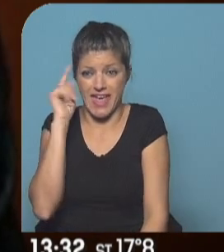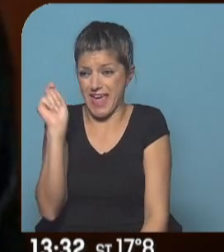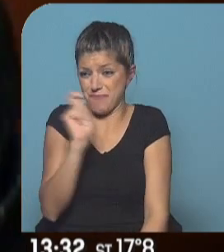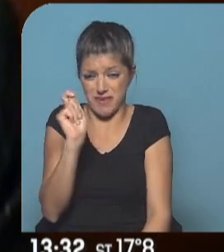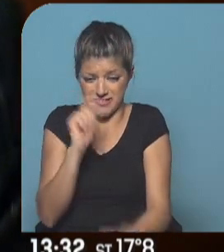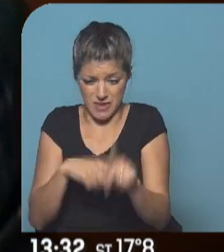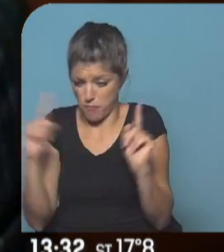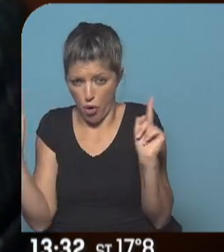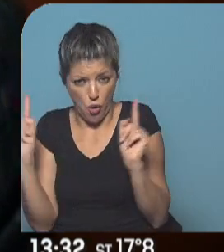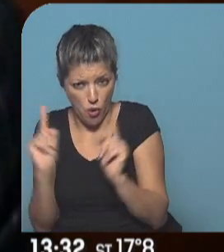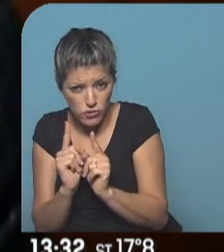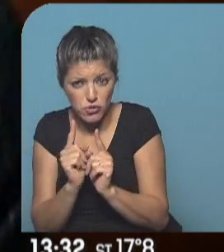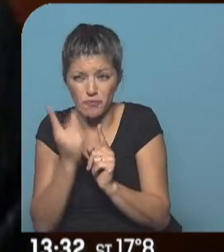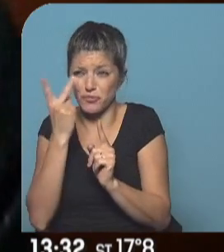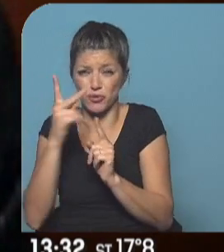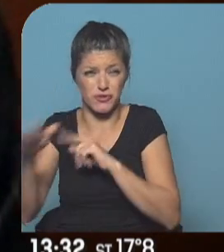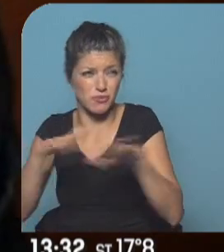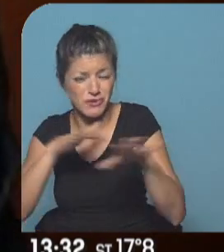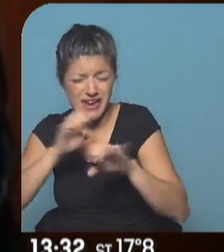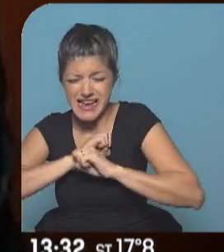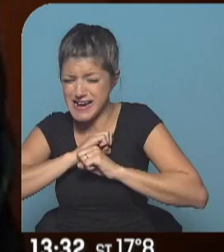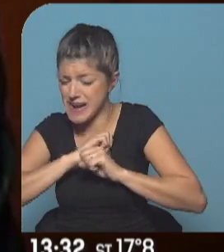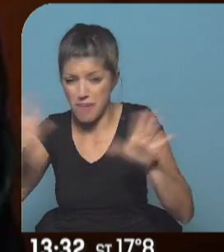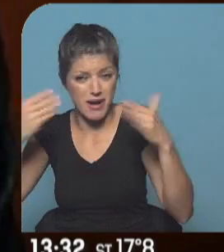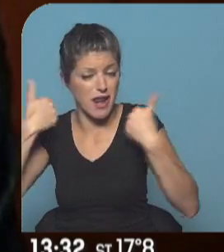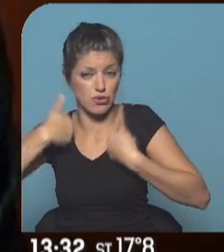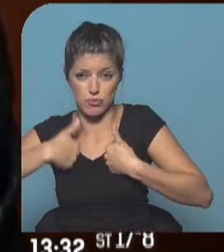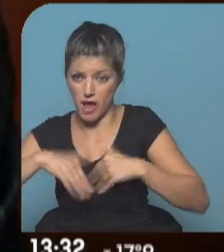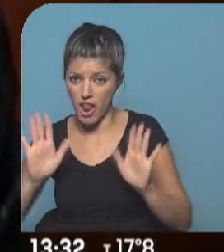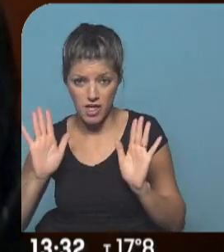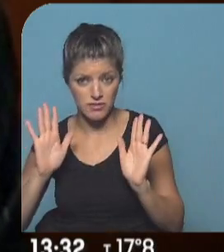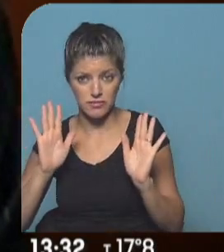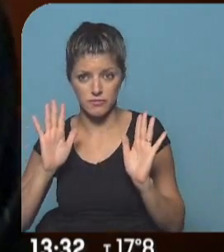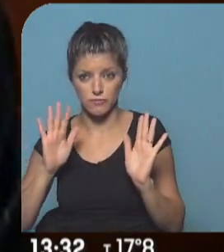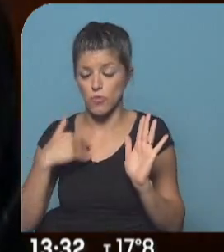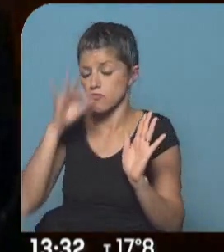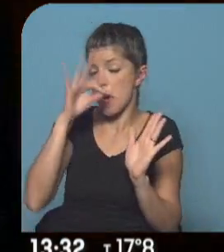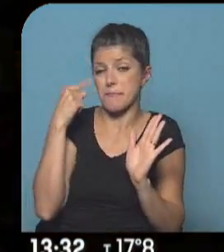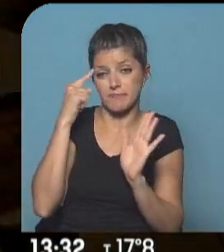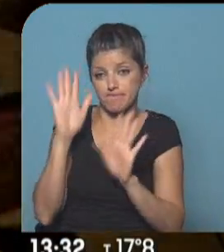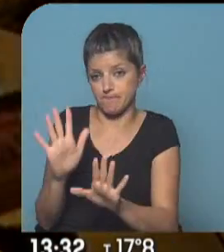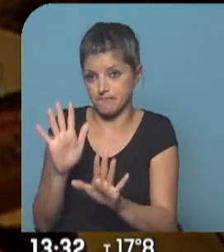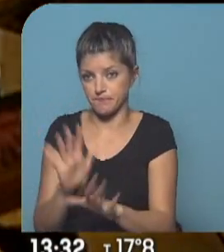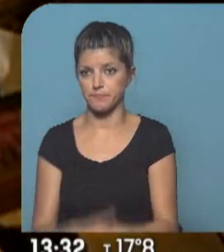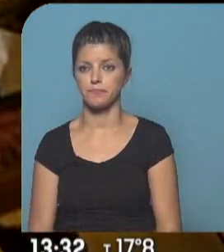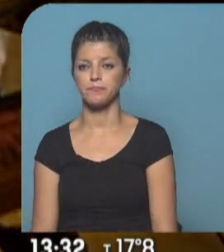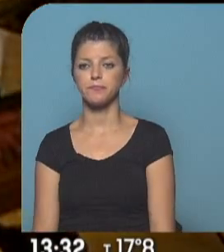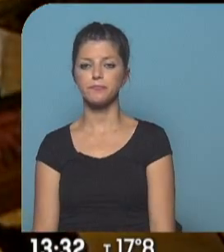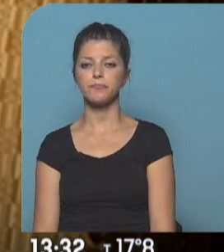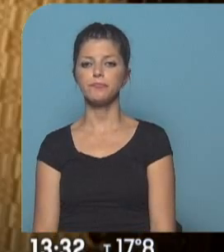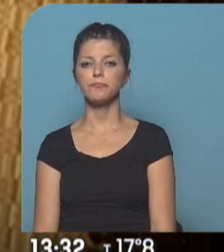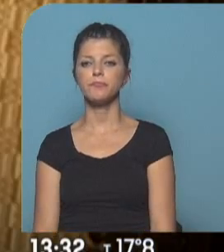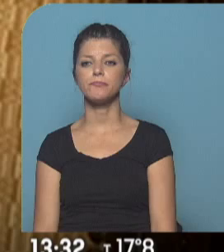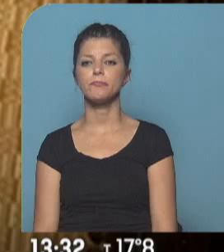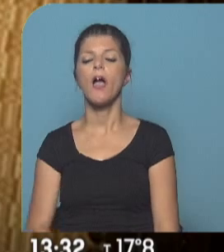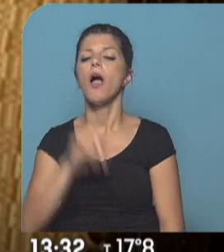meses 2 acontecimientos tan graves fuera de nuestro control inmediato. Voces oficialistas